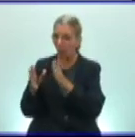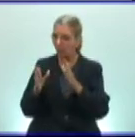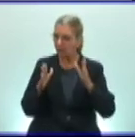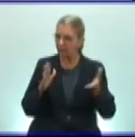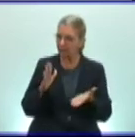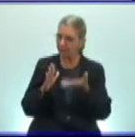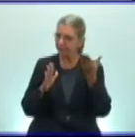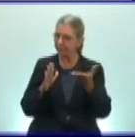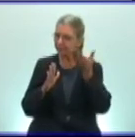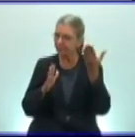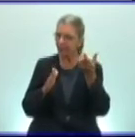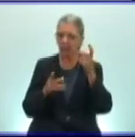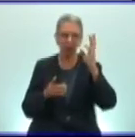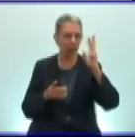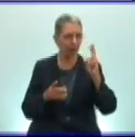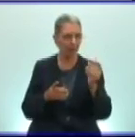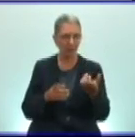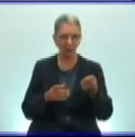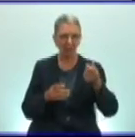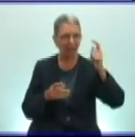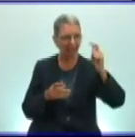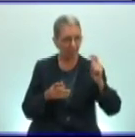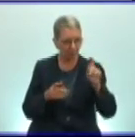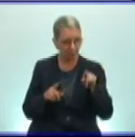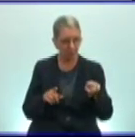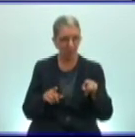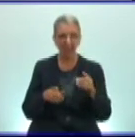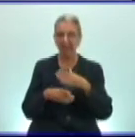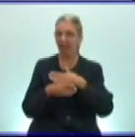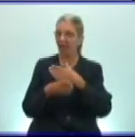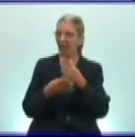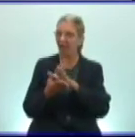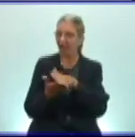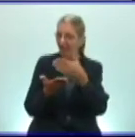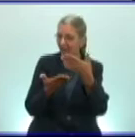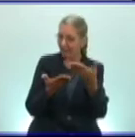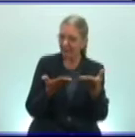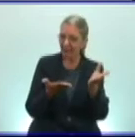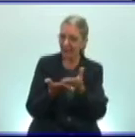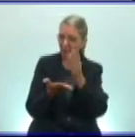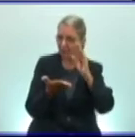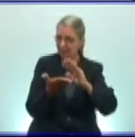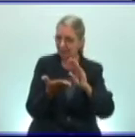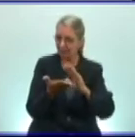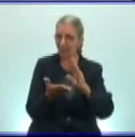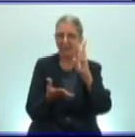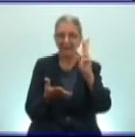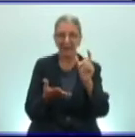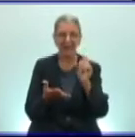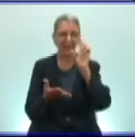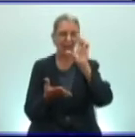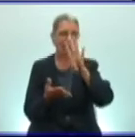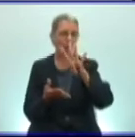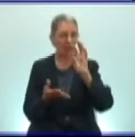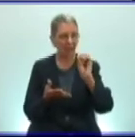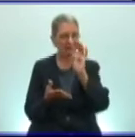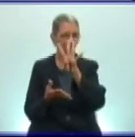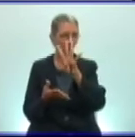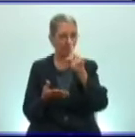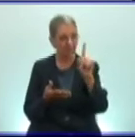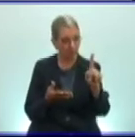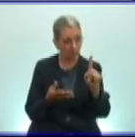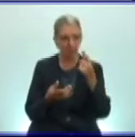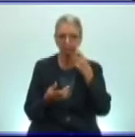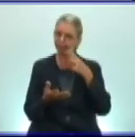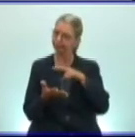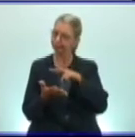de sus números atómicos. Ustedes pueden abrir su libro de texto en la página 40 y 41 y ahí pueden